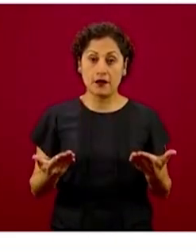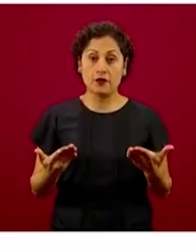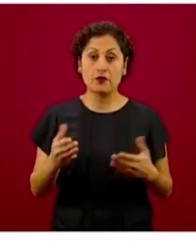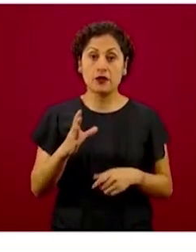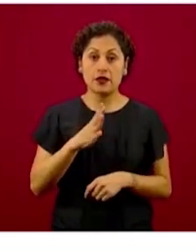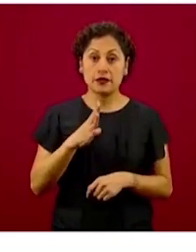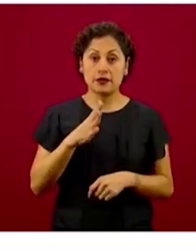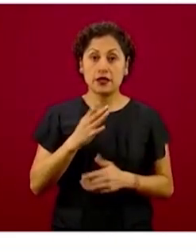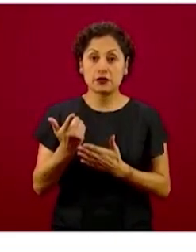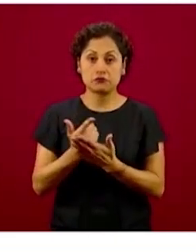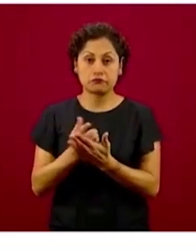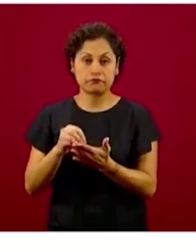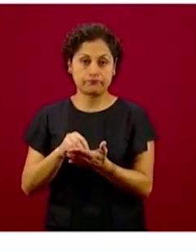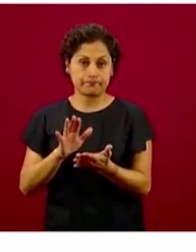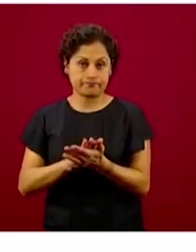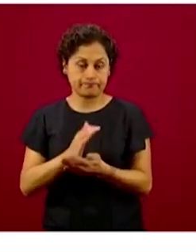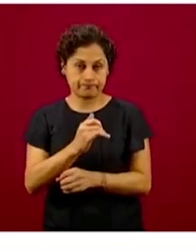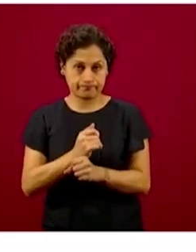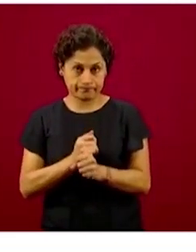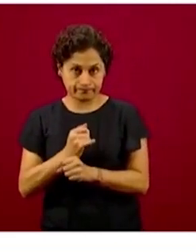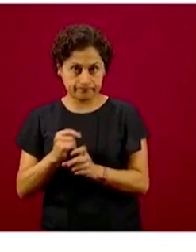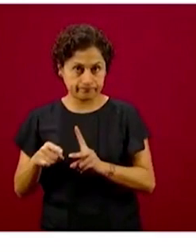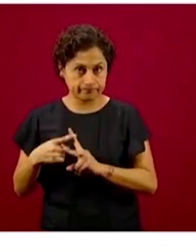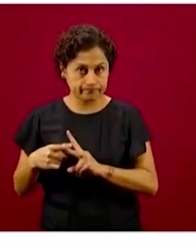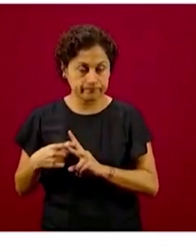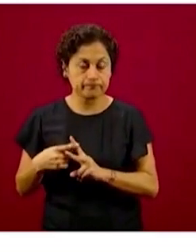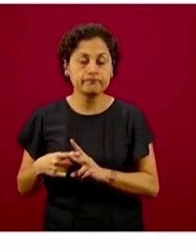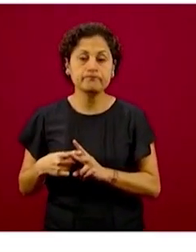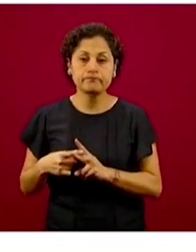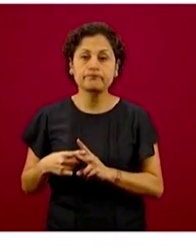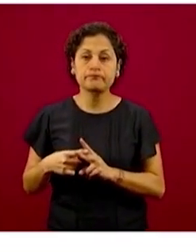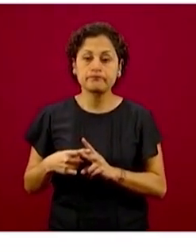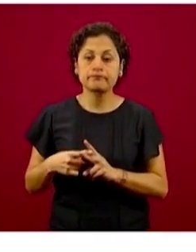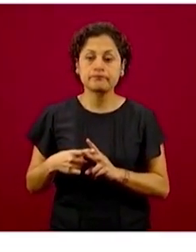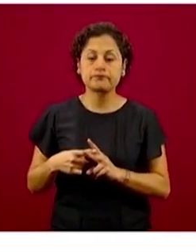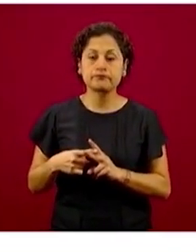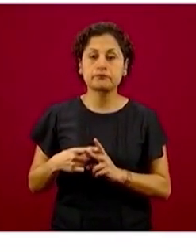se emitieron, se tiene un número actualizado de